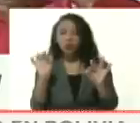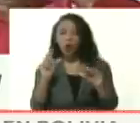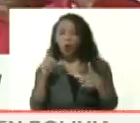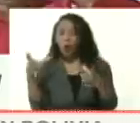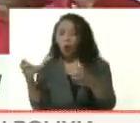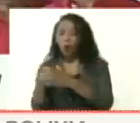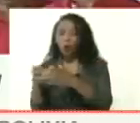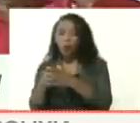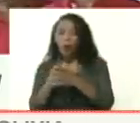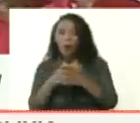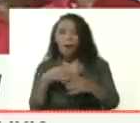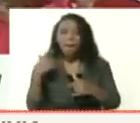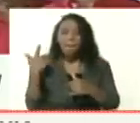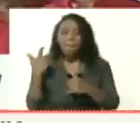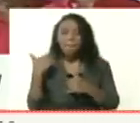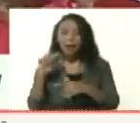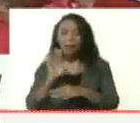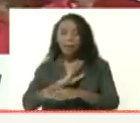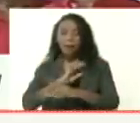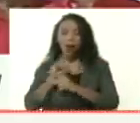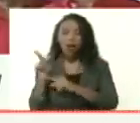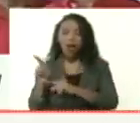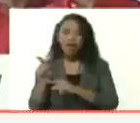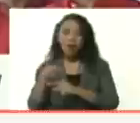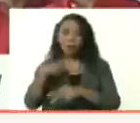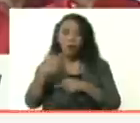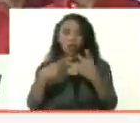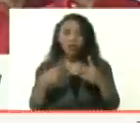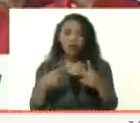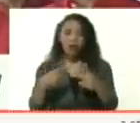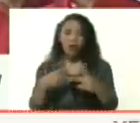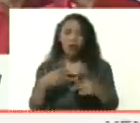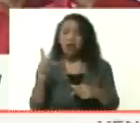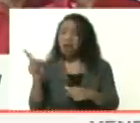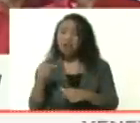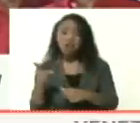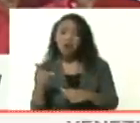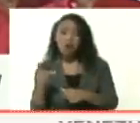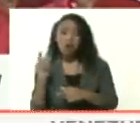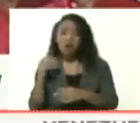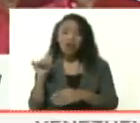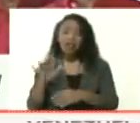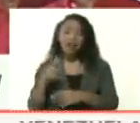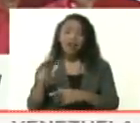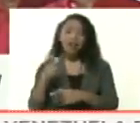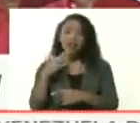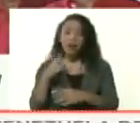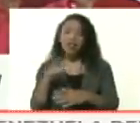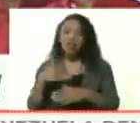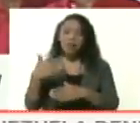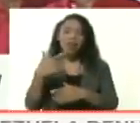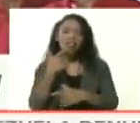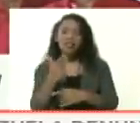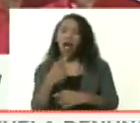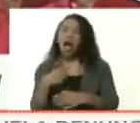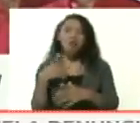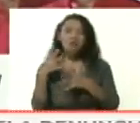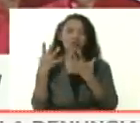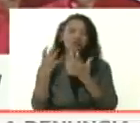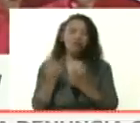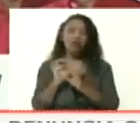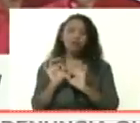No nombrarían nada. Porque si van a estar allí para luego decir que no, eso no se entiende, ¿ves? No se entiende.